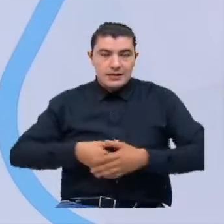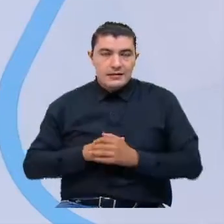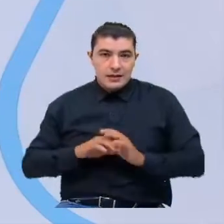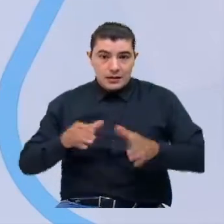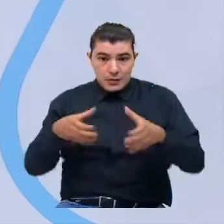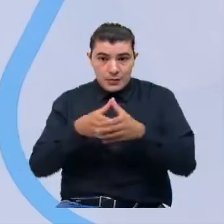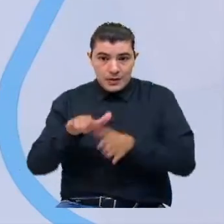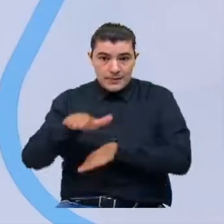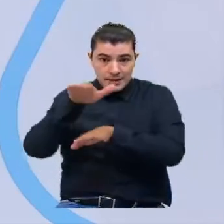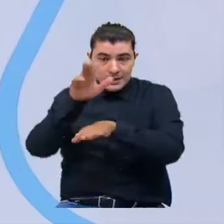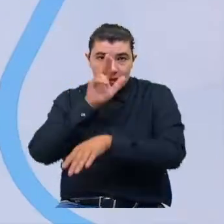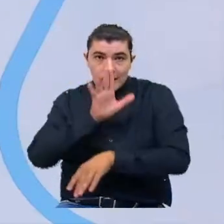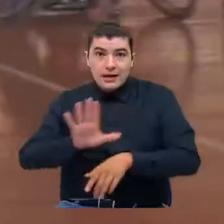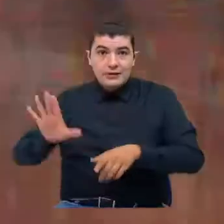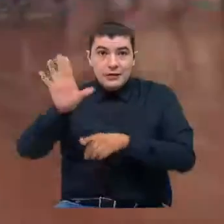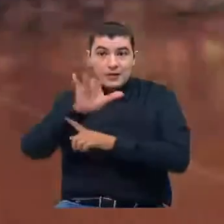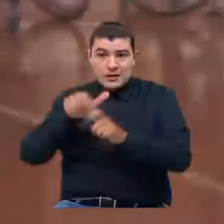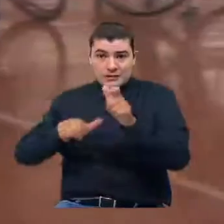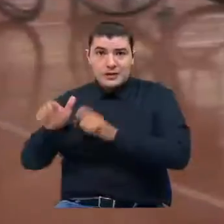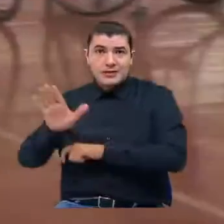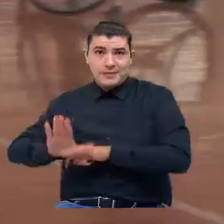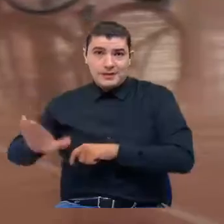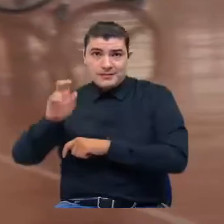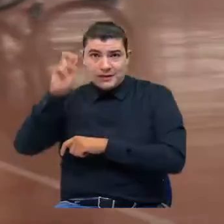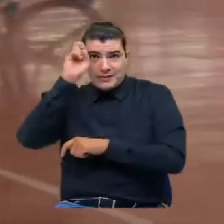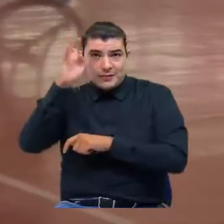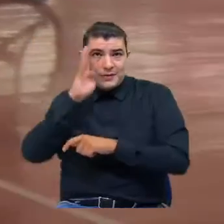deportistas norte-santandereanos.